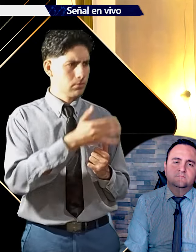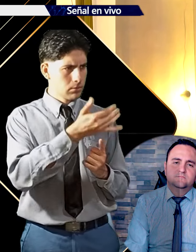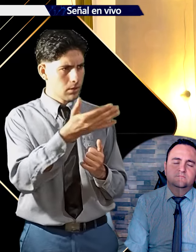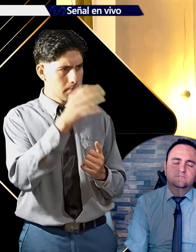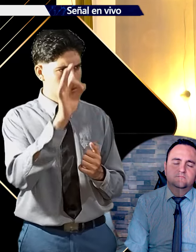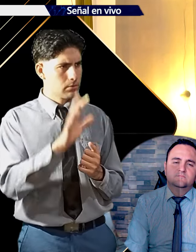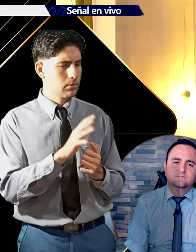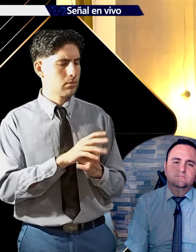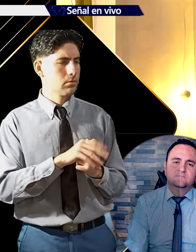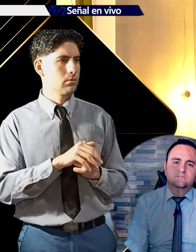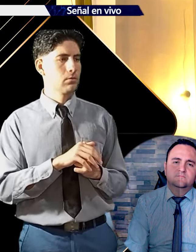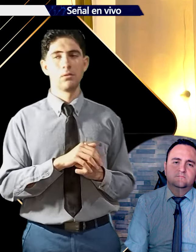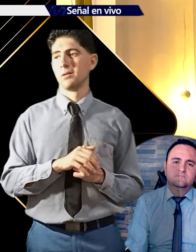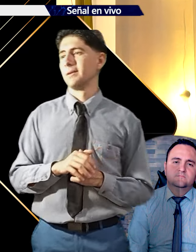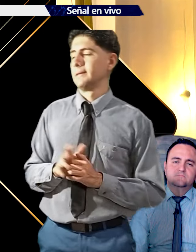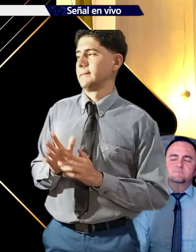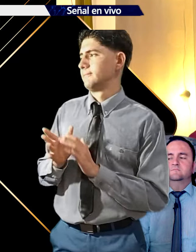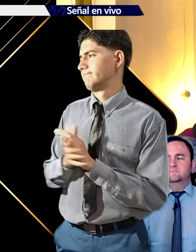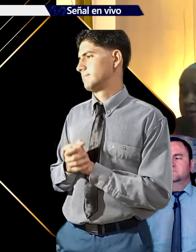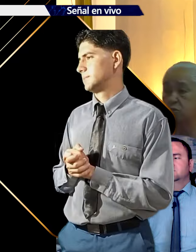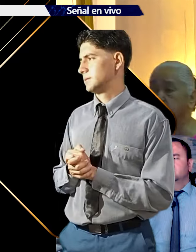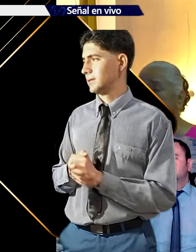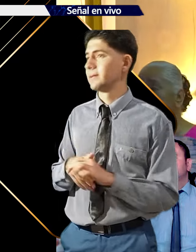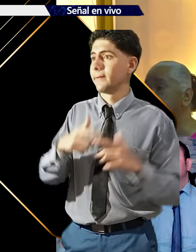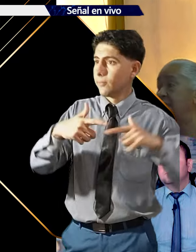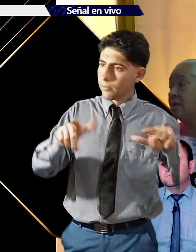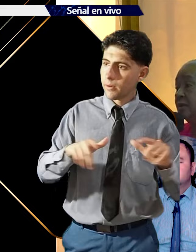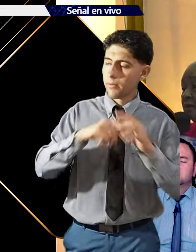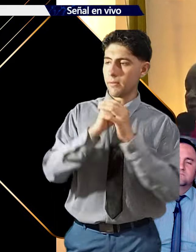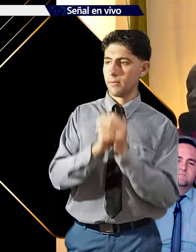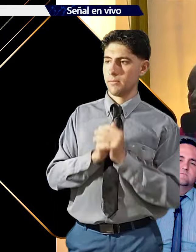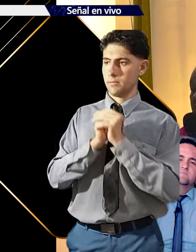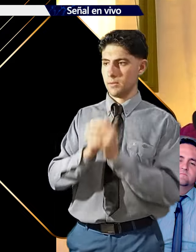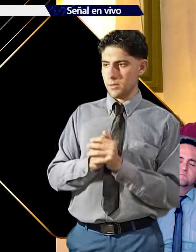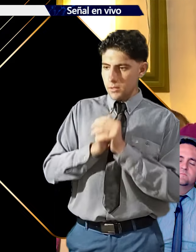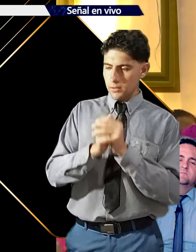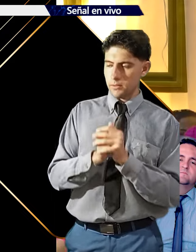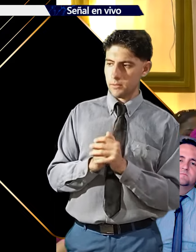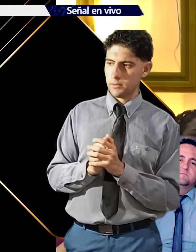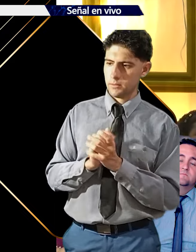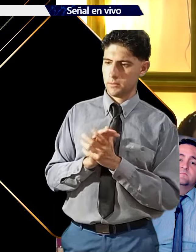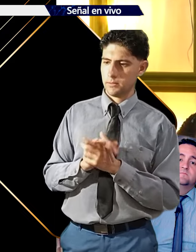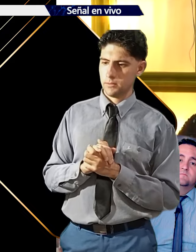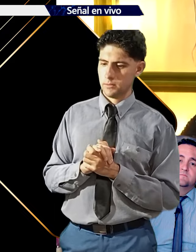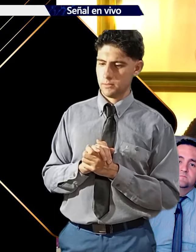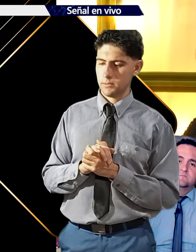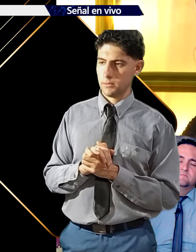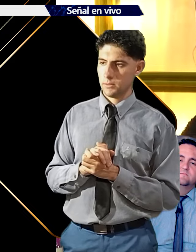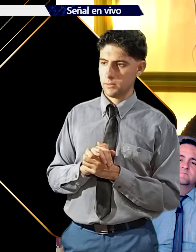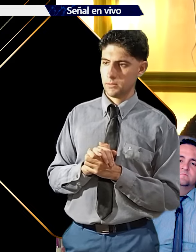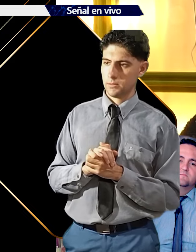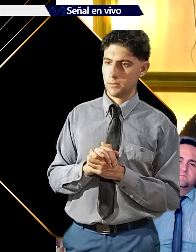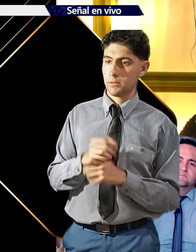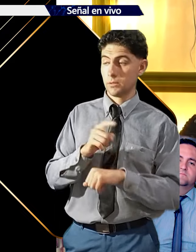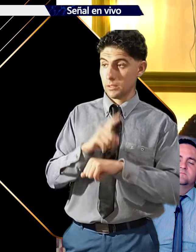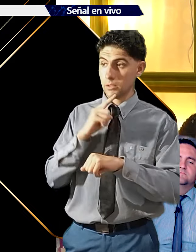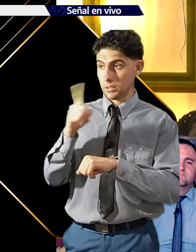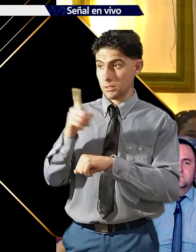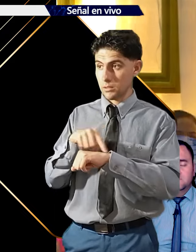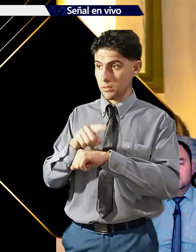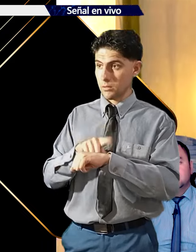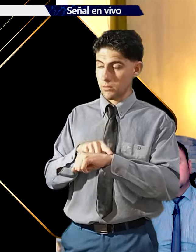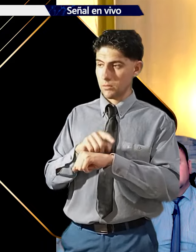Y entonces cuando yo llegué, yo le dije al hermano suyo, y dijo: mija, está en su cuarto de oración. Por